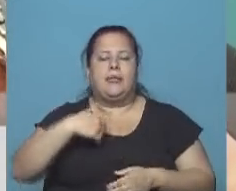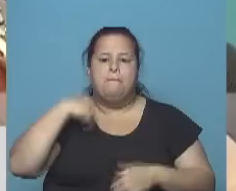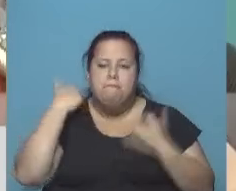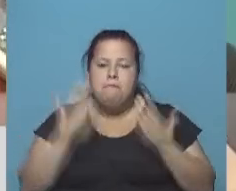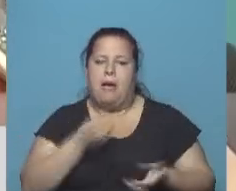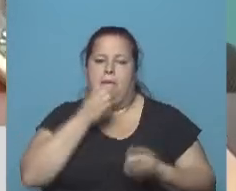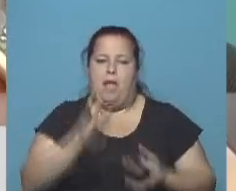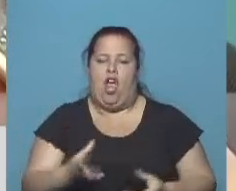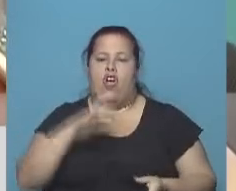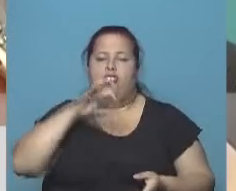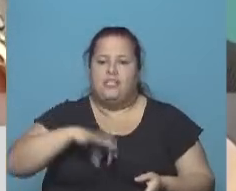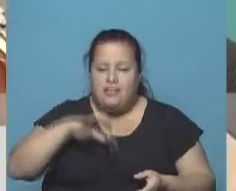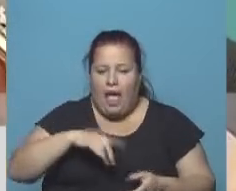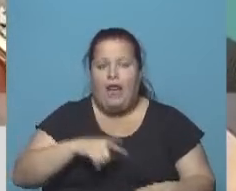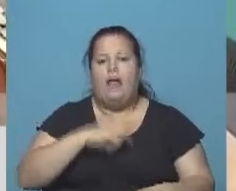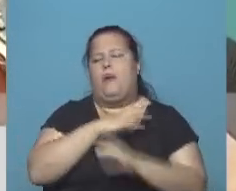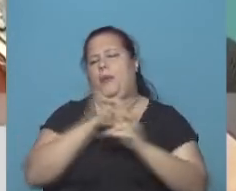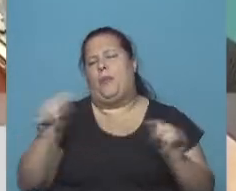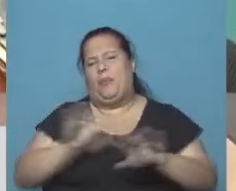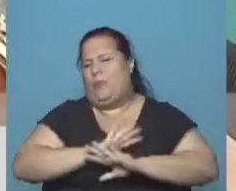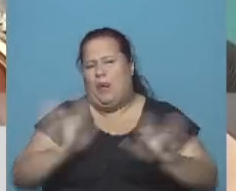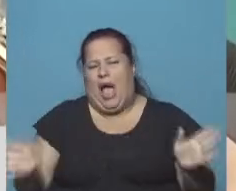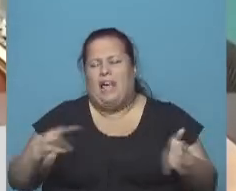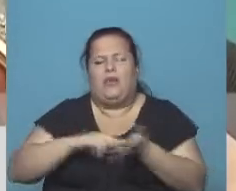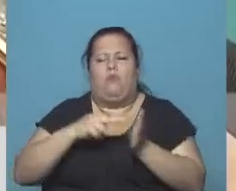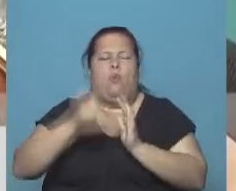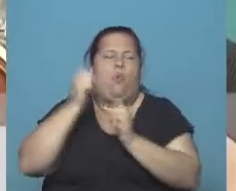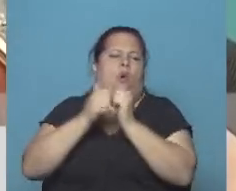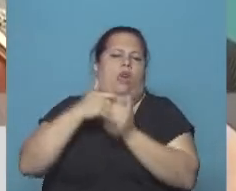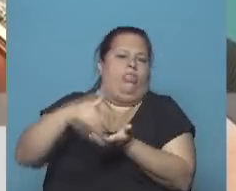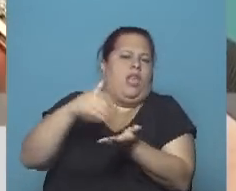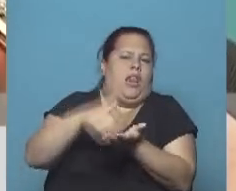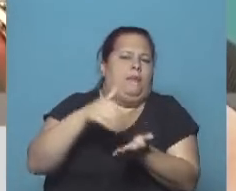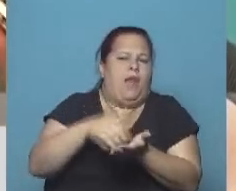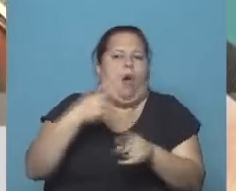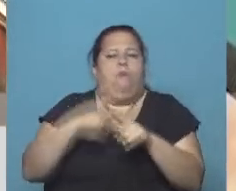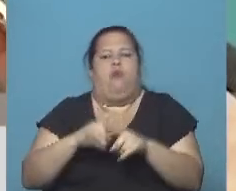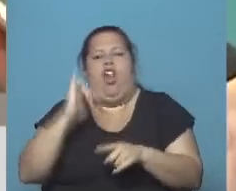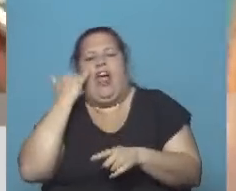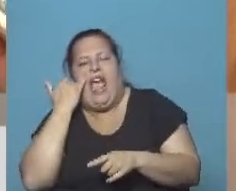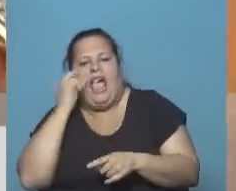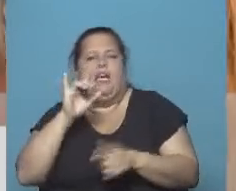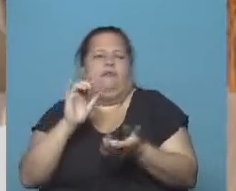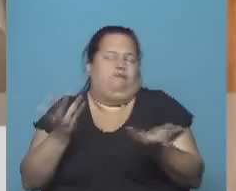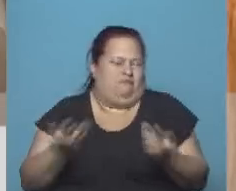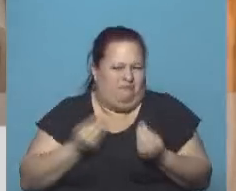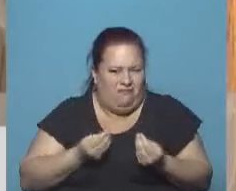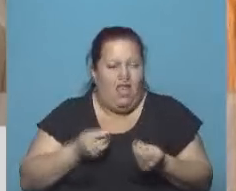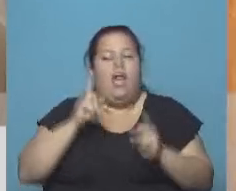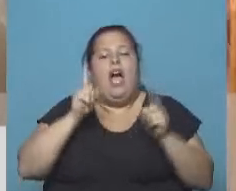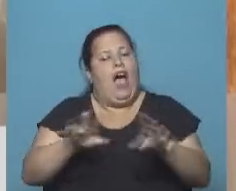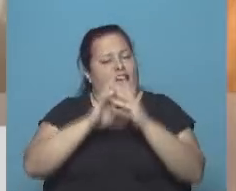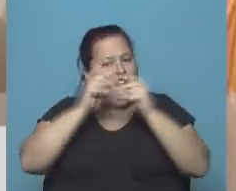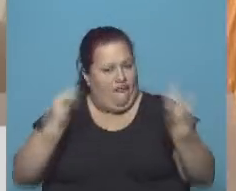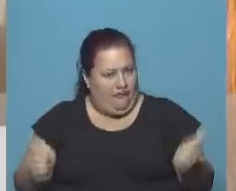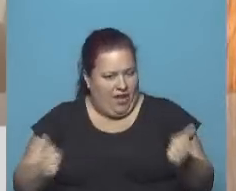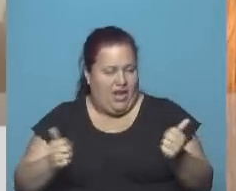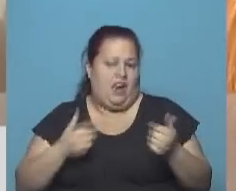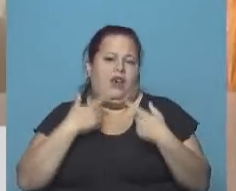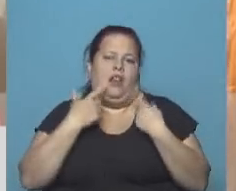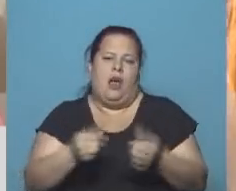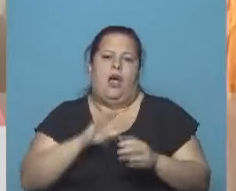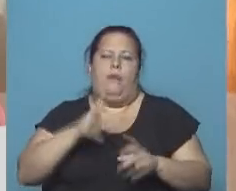El donante de sangre pasa a ser, a partir de ahora, el factor más importante y no va a ser tratado como un sospechoso. Este es el